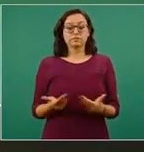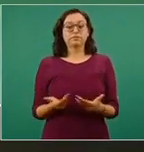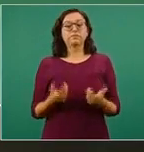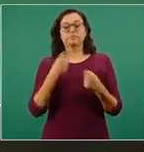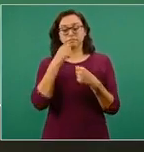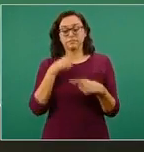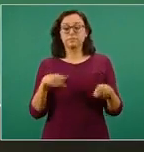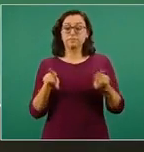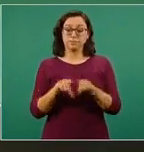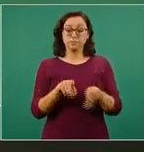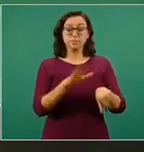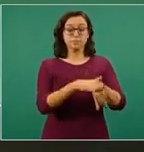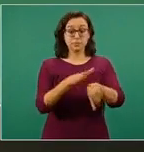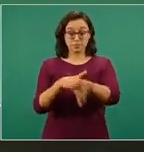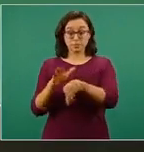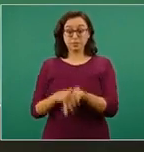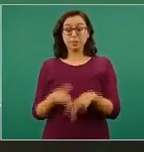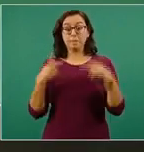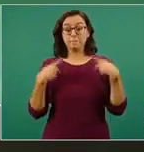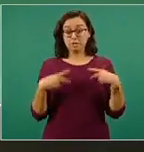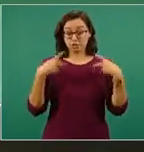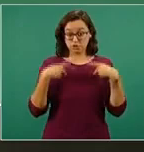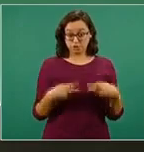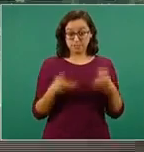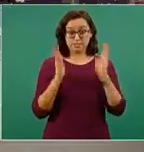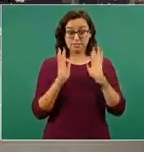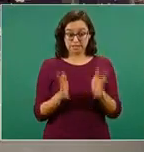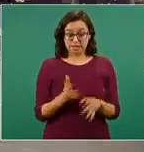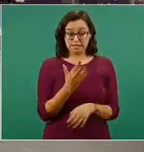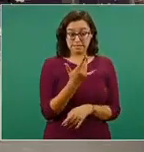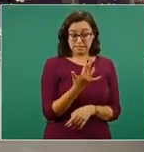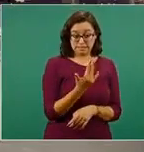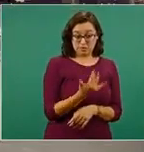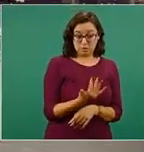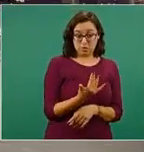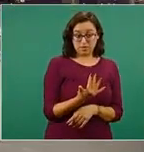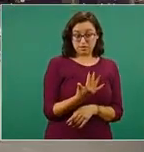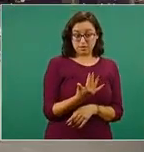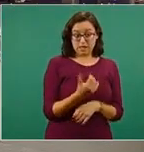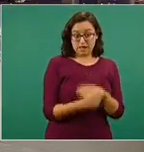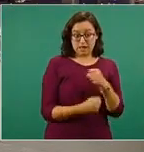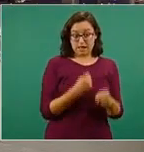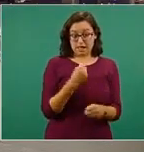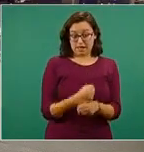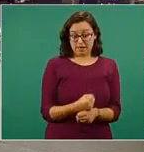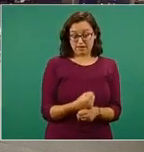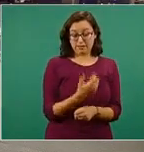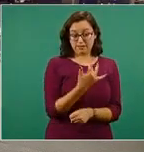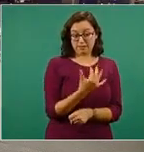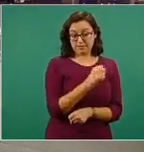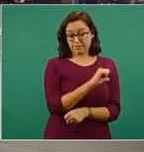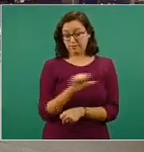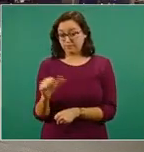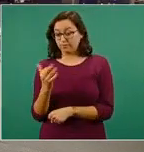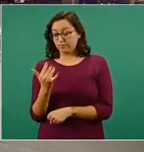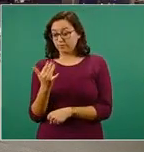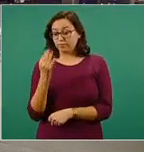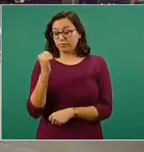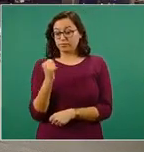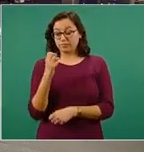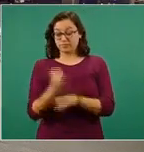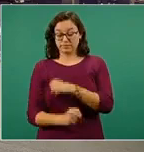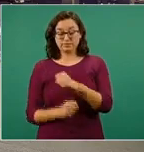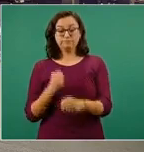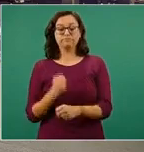y el énfasis de que las personas que hayan cumplido 50 años, que estén en este grupo entre 50 y 59 años de